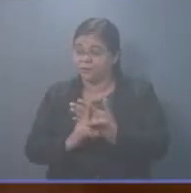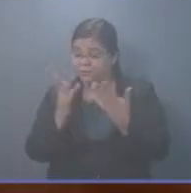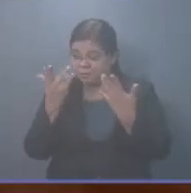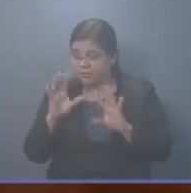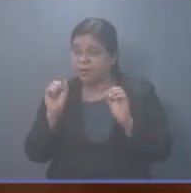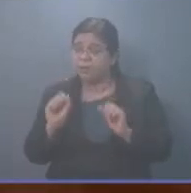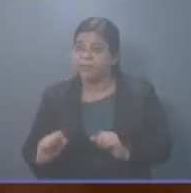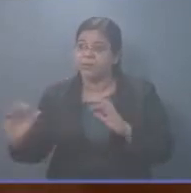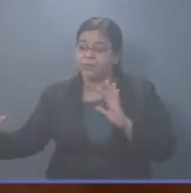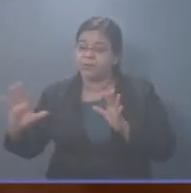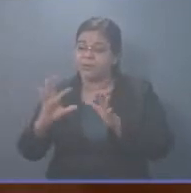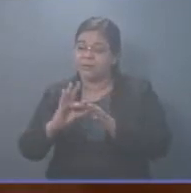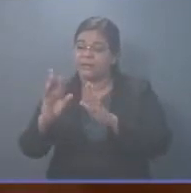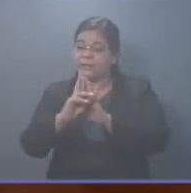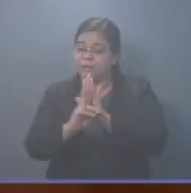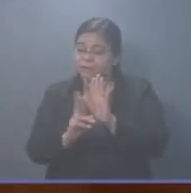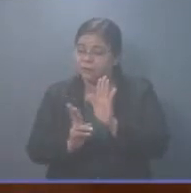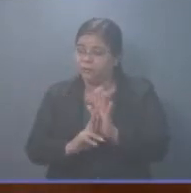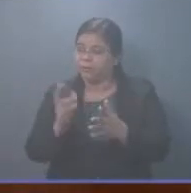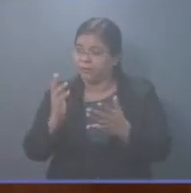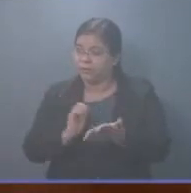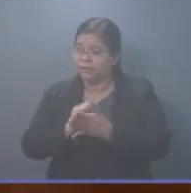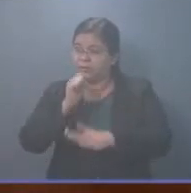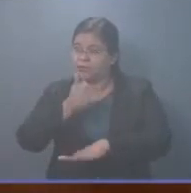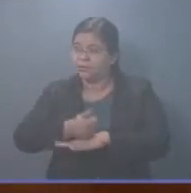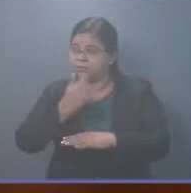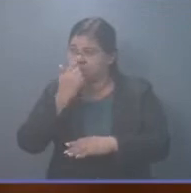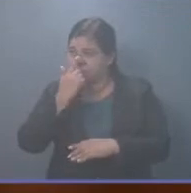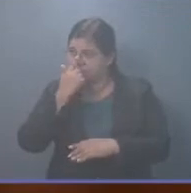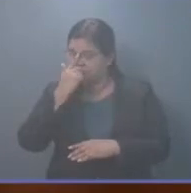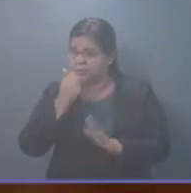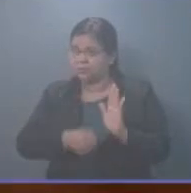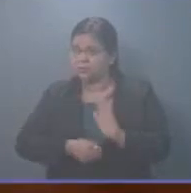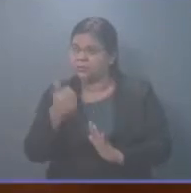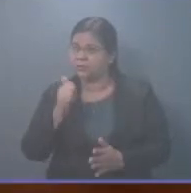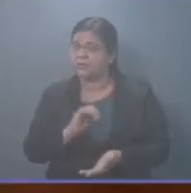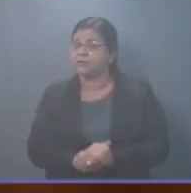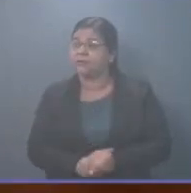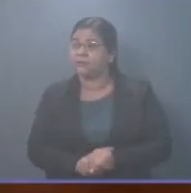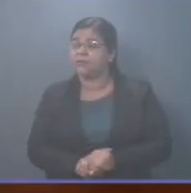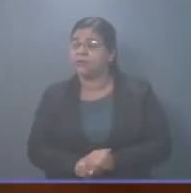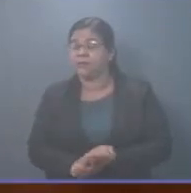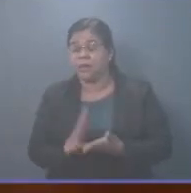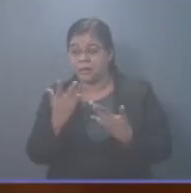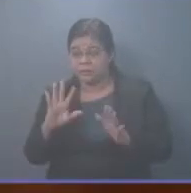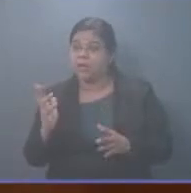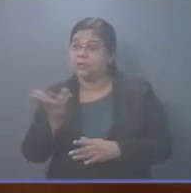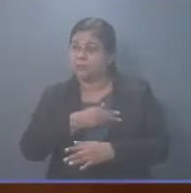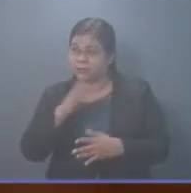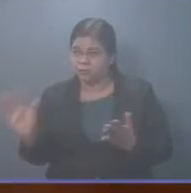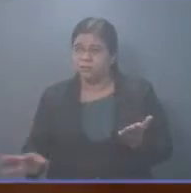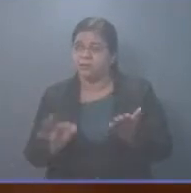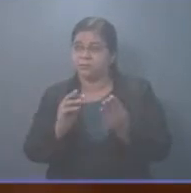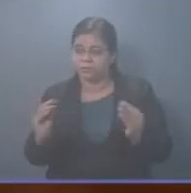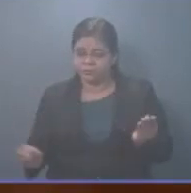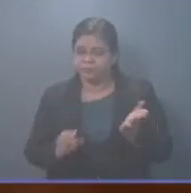siempre regirse por la normativa que regula el otorgamiento de los mismos. Se le agrega la colita que